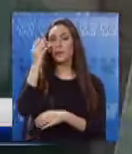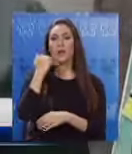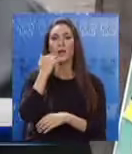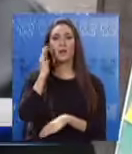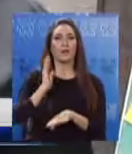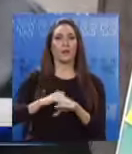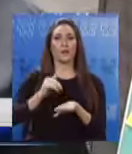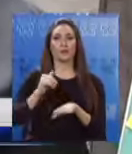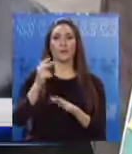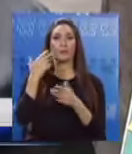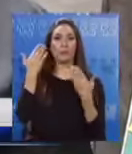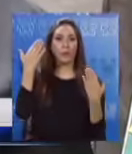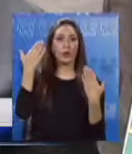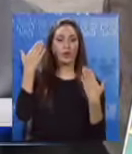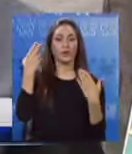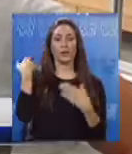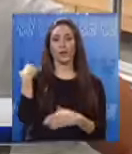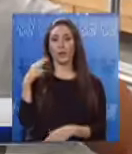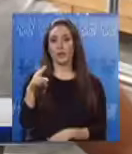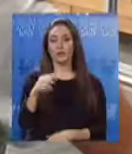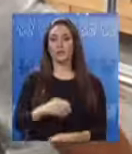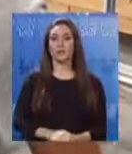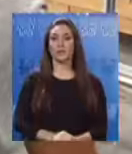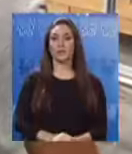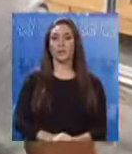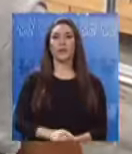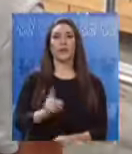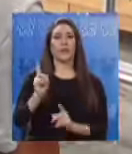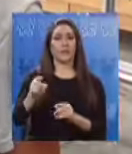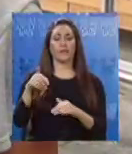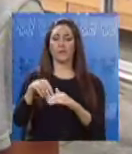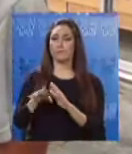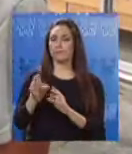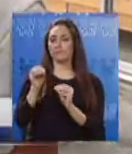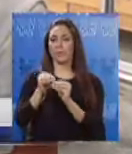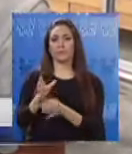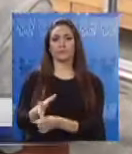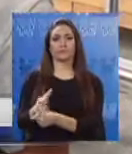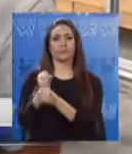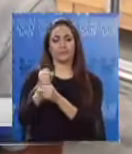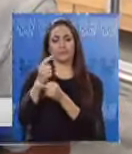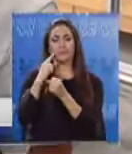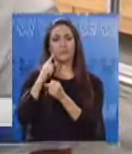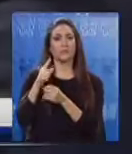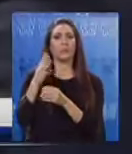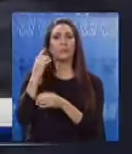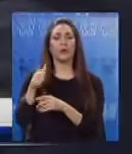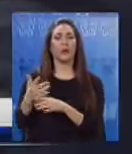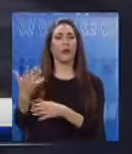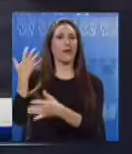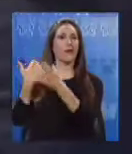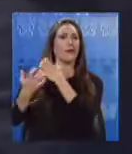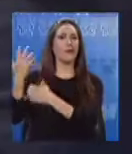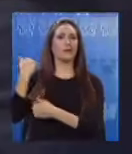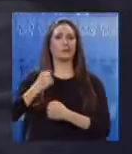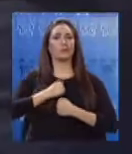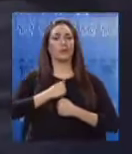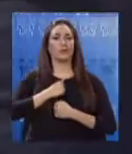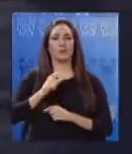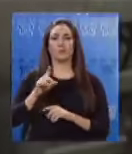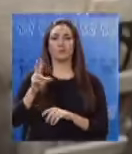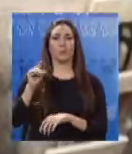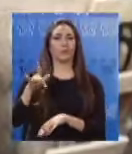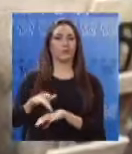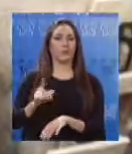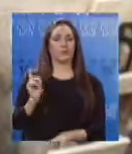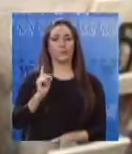evento, tanto político como religioso. Deberían guardar eso, reservar, porque es un legado. Representantes de la empresa metropolitana